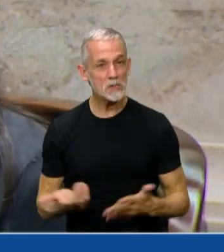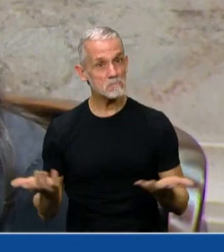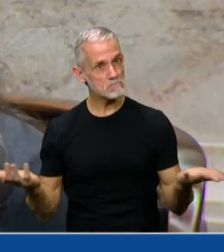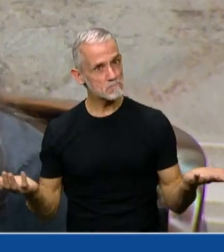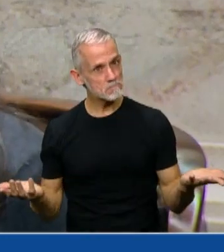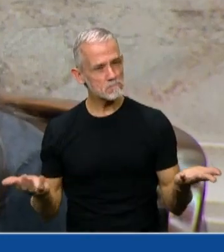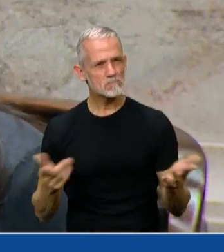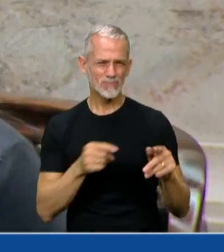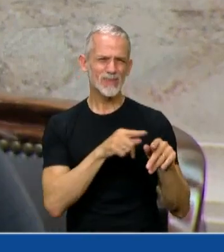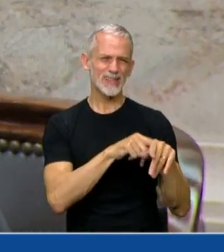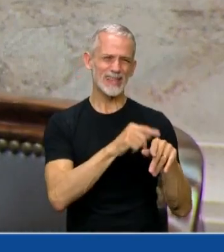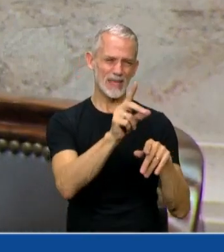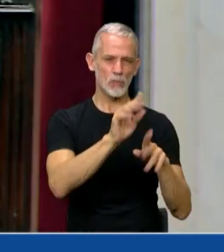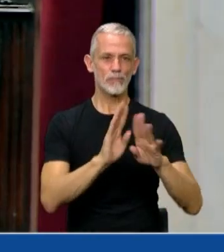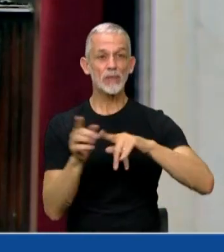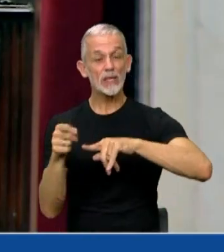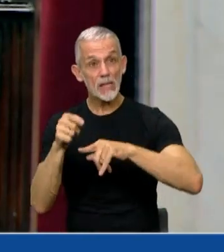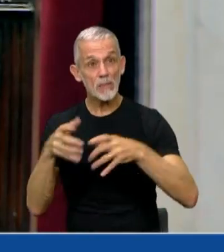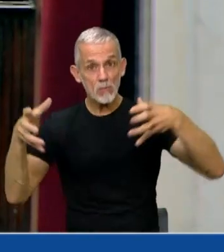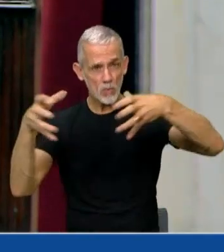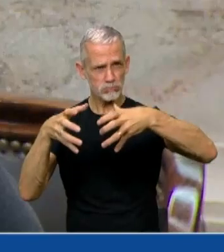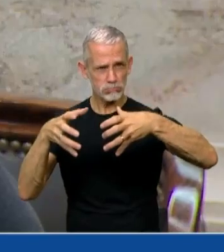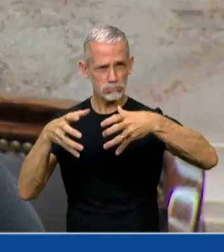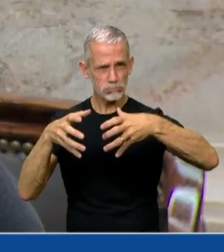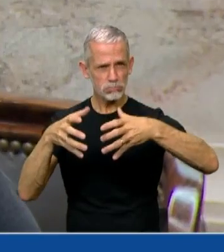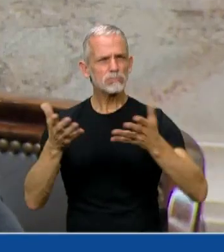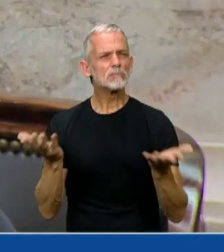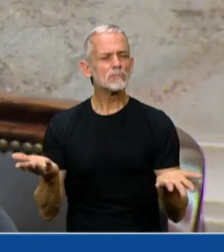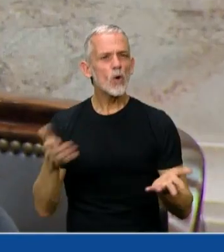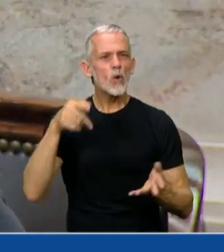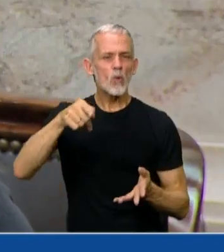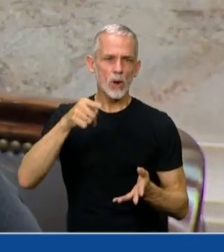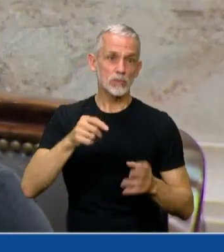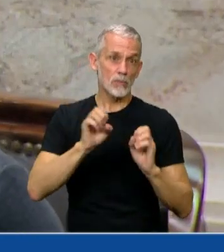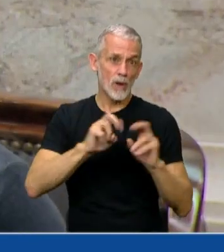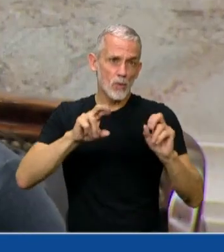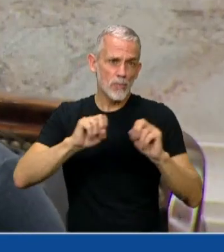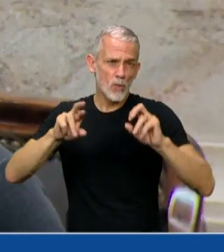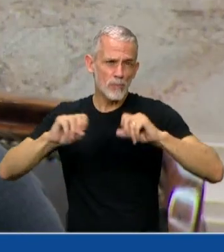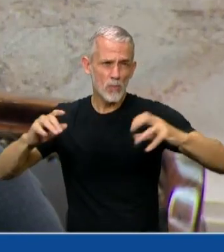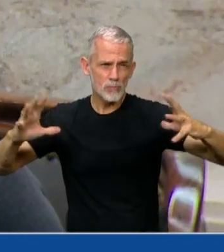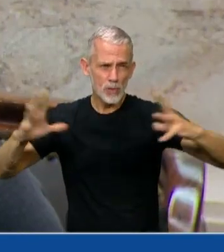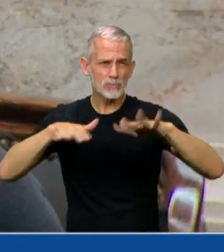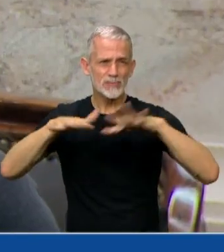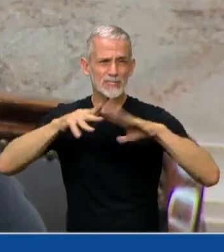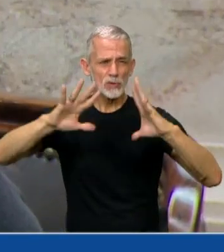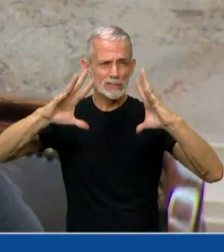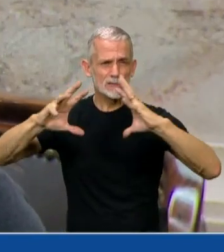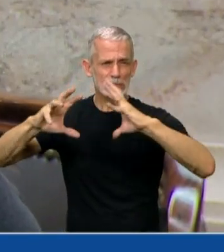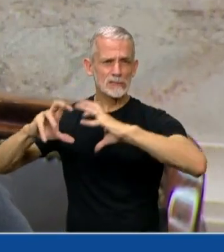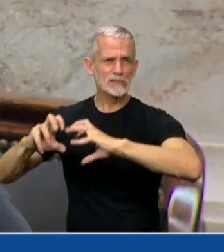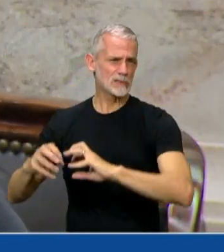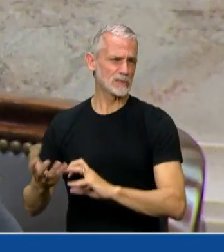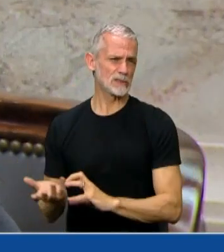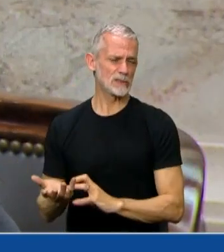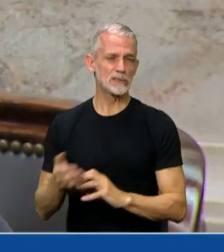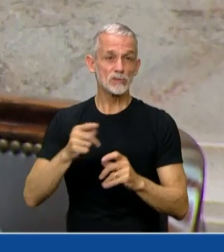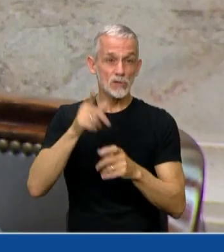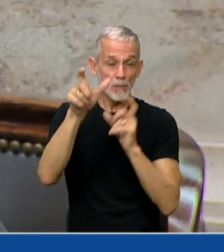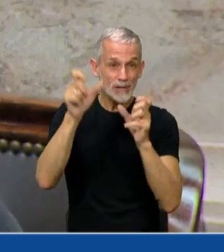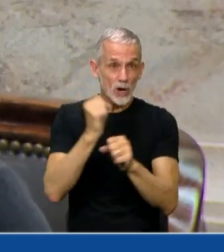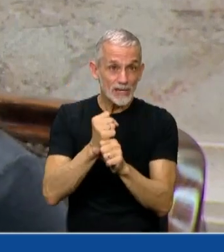Y lo que estamos viviendo de conjunto es este agravamiento extremo de esta situación de que un